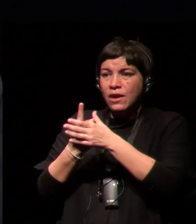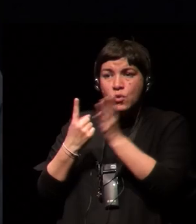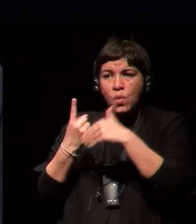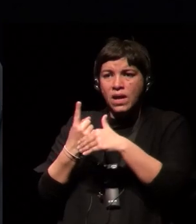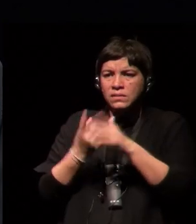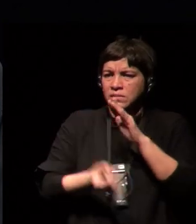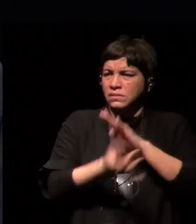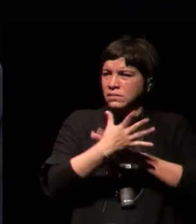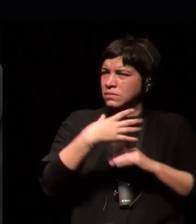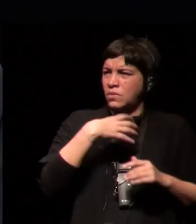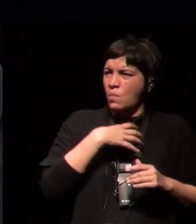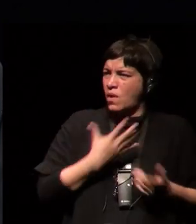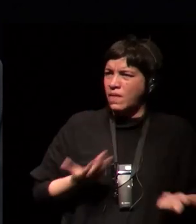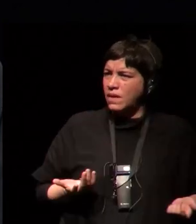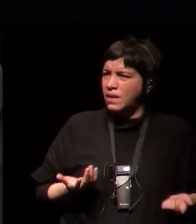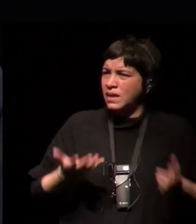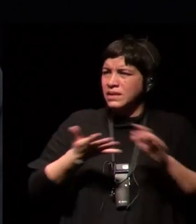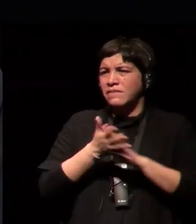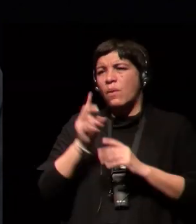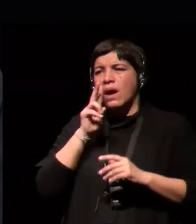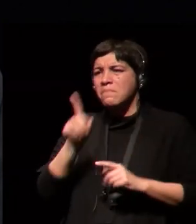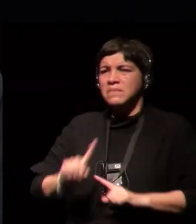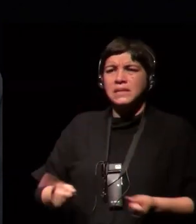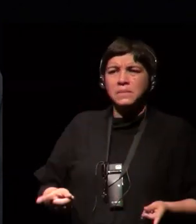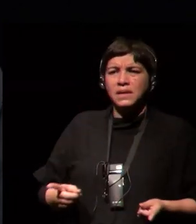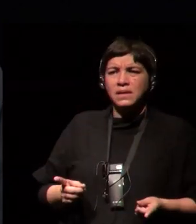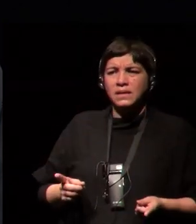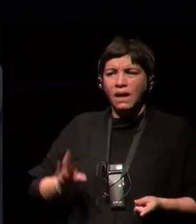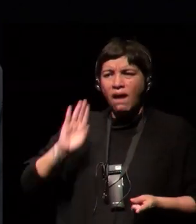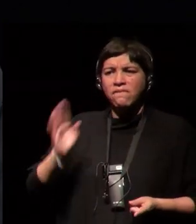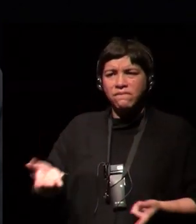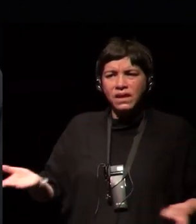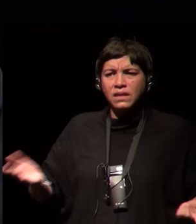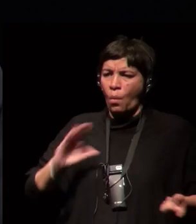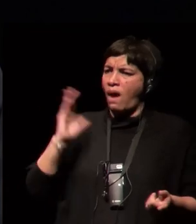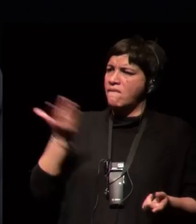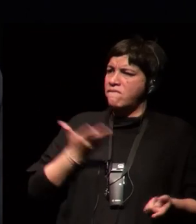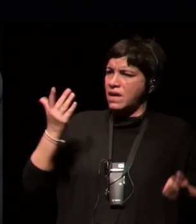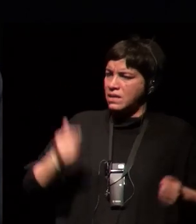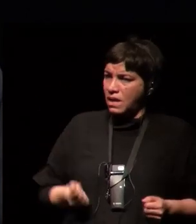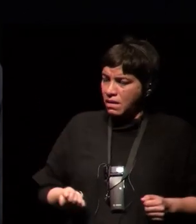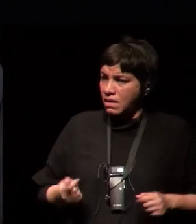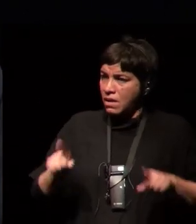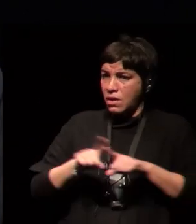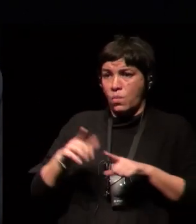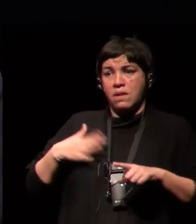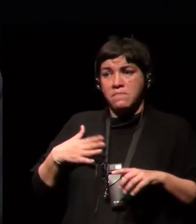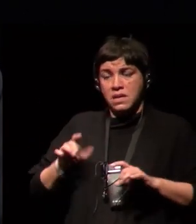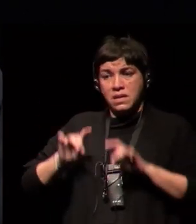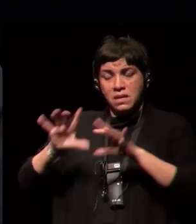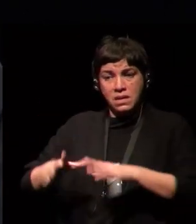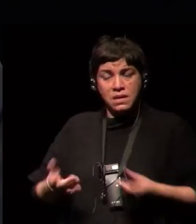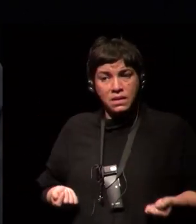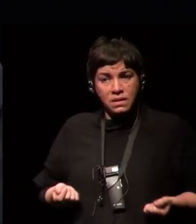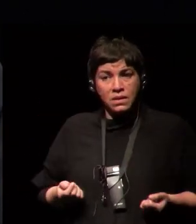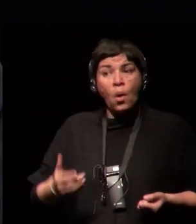te hará daño, como hace daño mi país a los ciudadanos aborígenes. Puede ser accidental, puede ser por